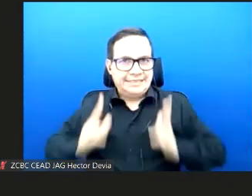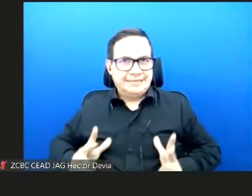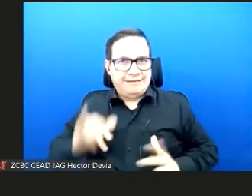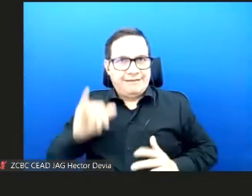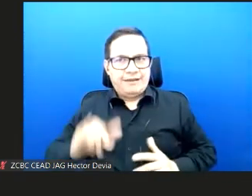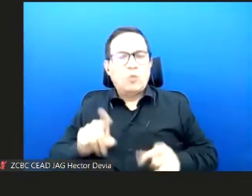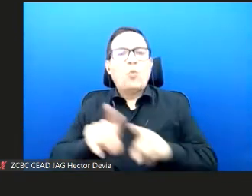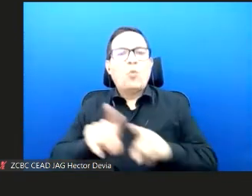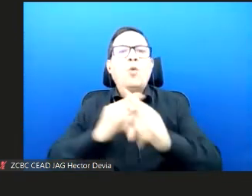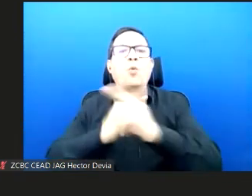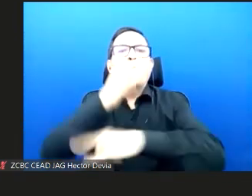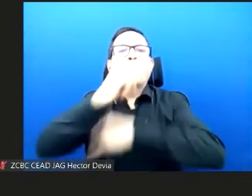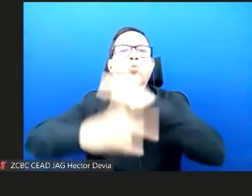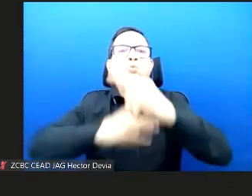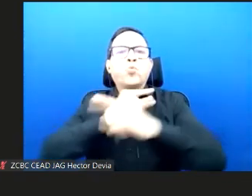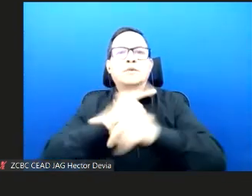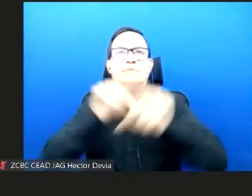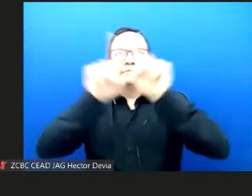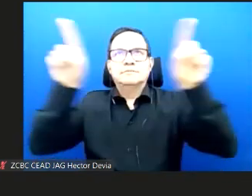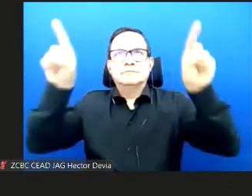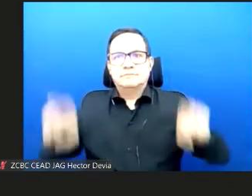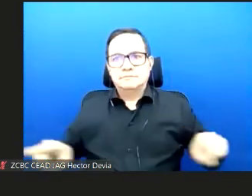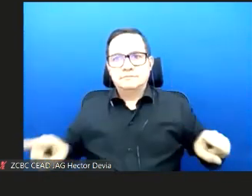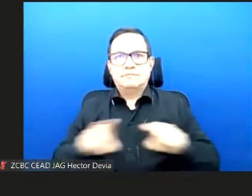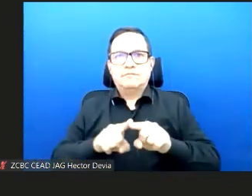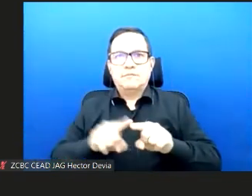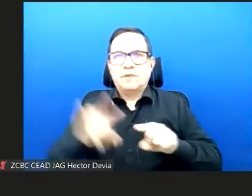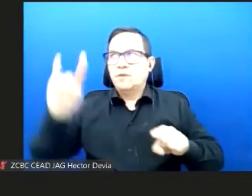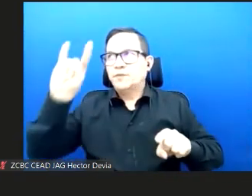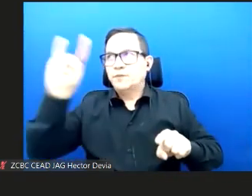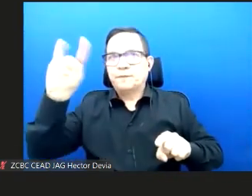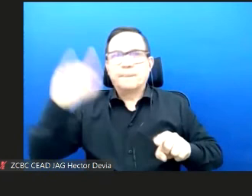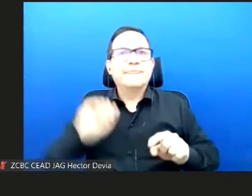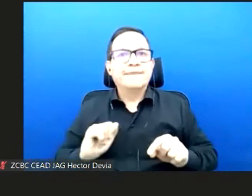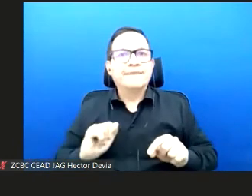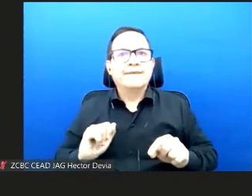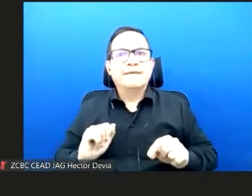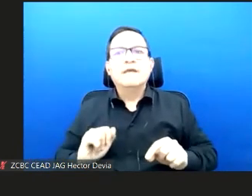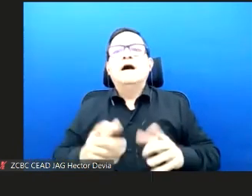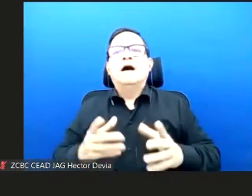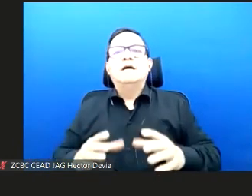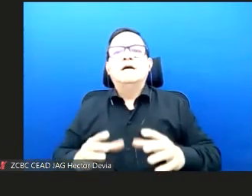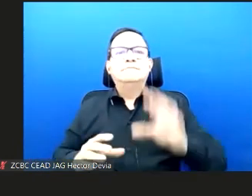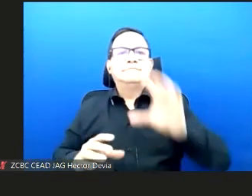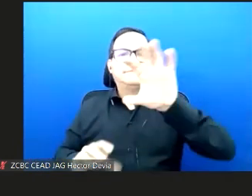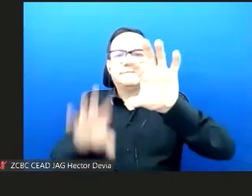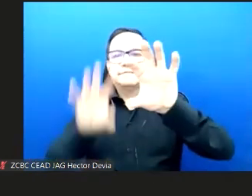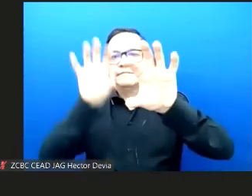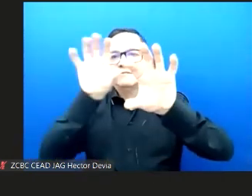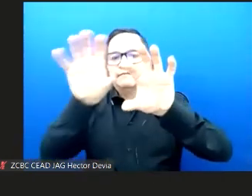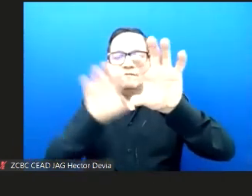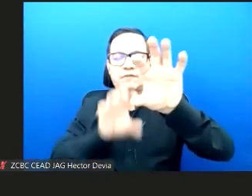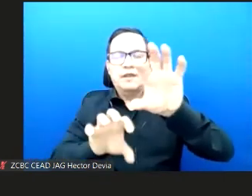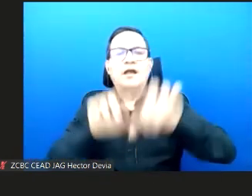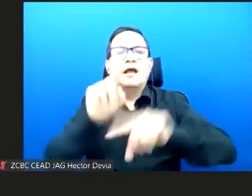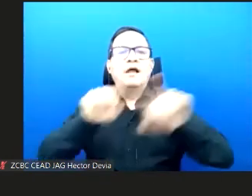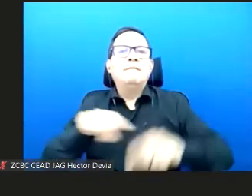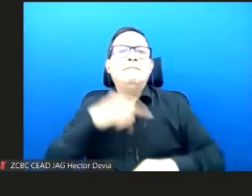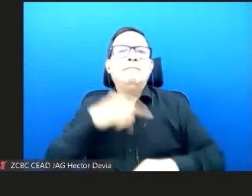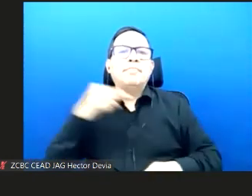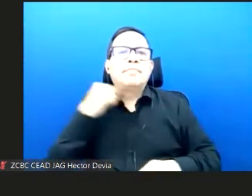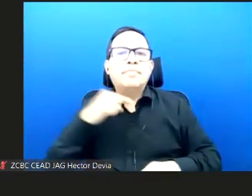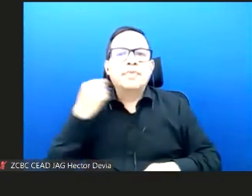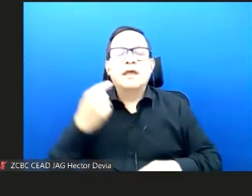universal. Y nos están repartiendo a los estudiantes en aquellos que perdieron comercio